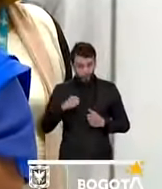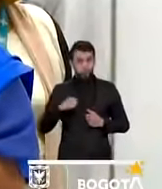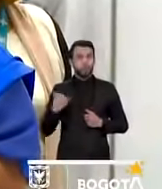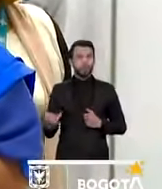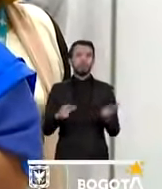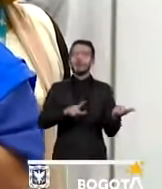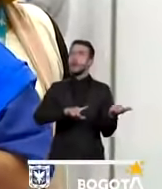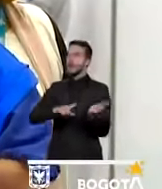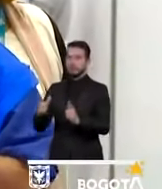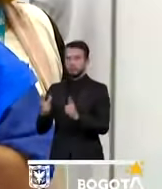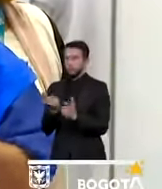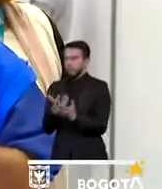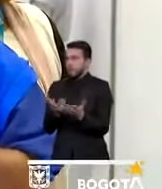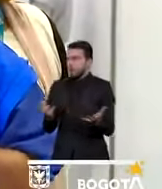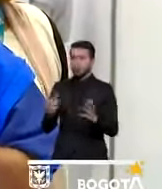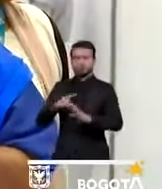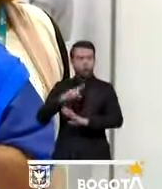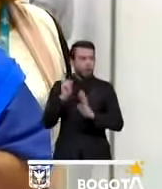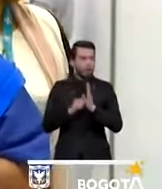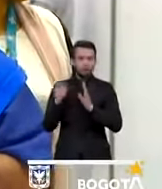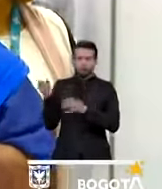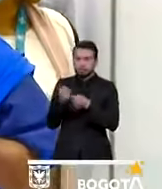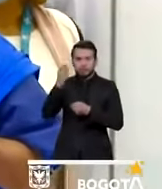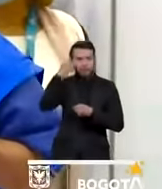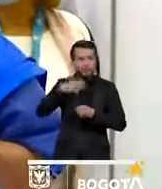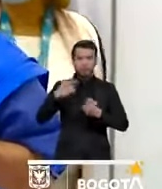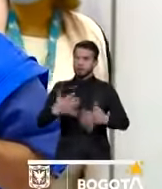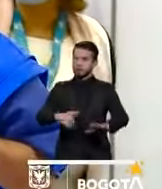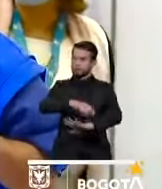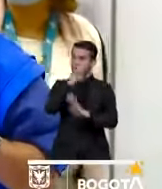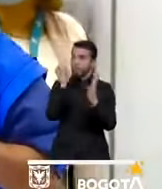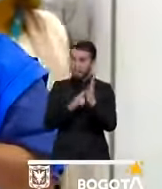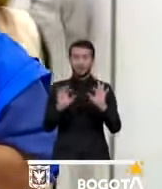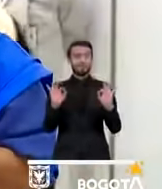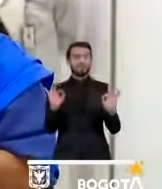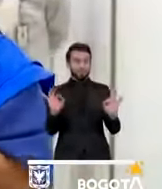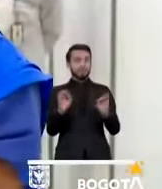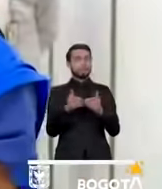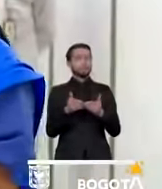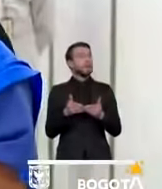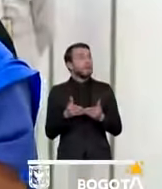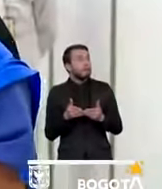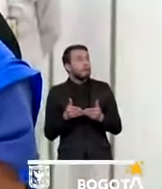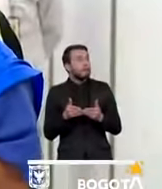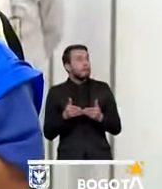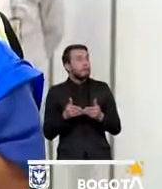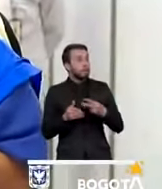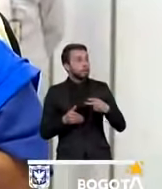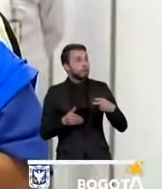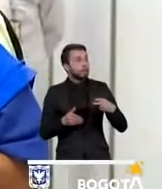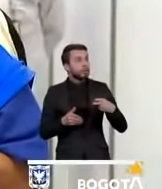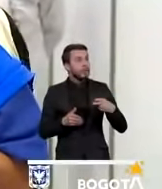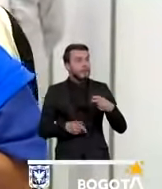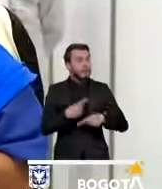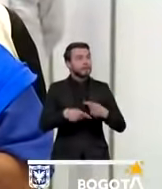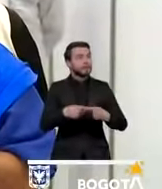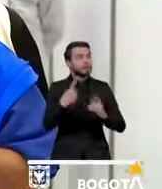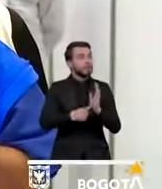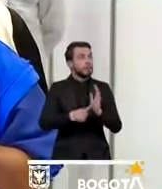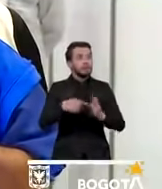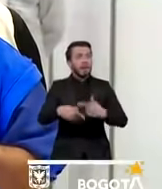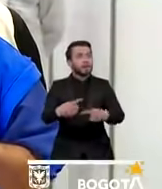disponibles para poder atender la expansión hospitalaria completa por 3, por 4 meses. Allí están los